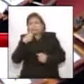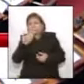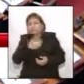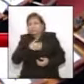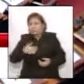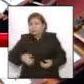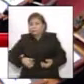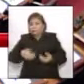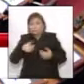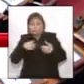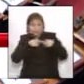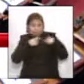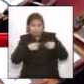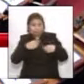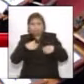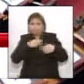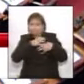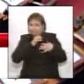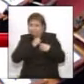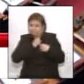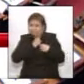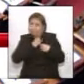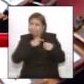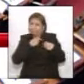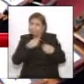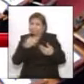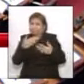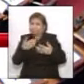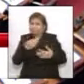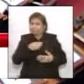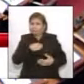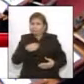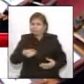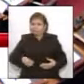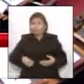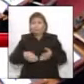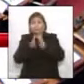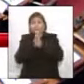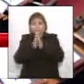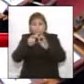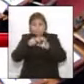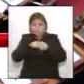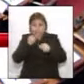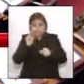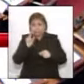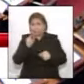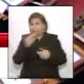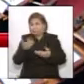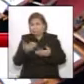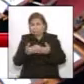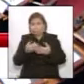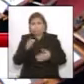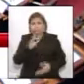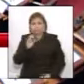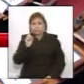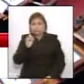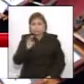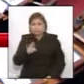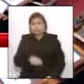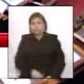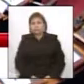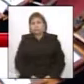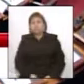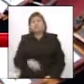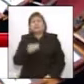Presidente, yo en mi corazón voy a guardar muchas cosas, pero el ministro le ha pedido la renuncia a Iván a través de Figueredo.